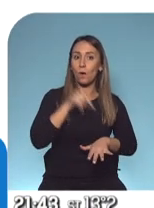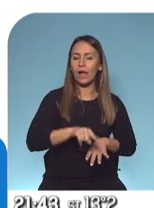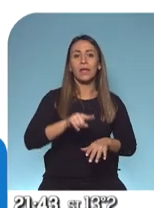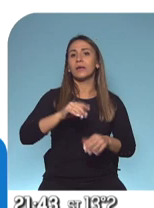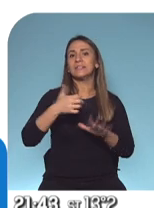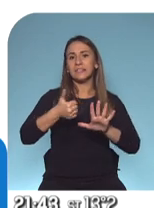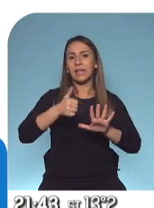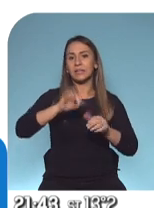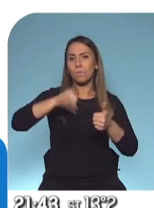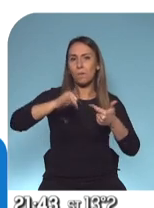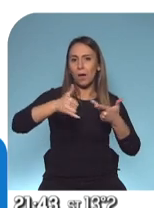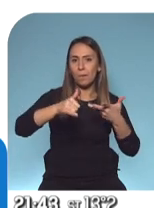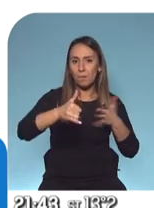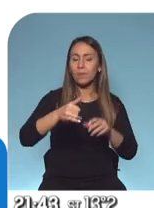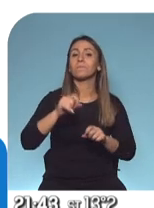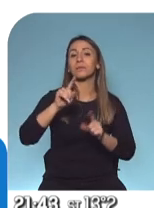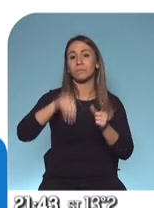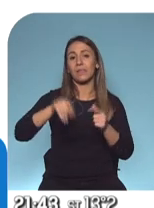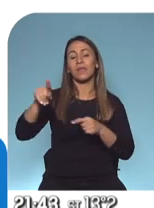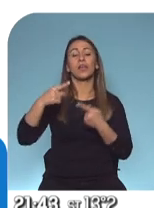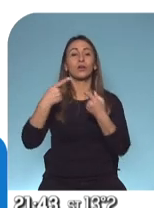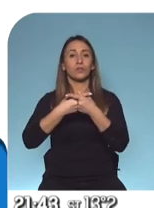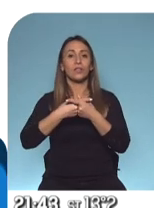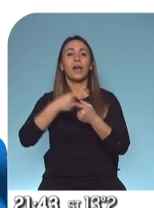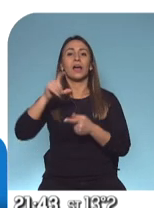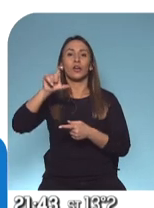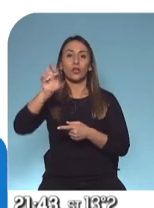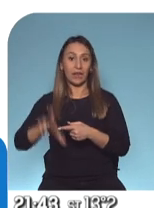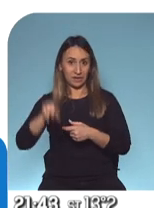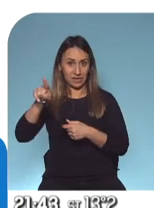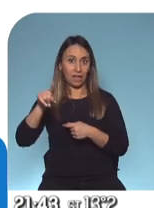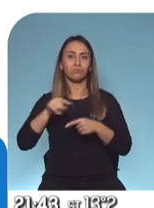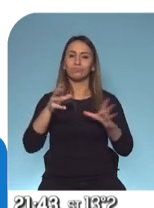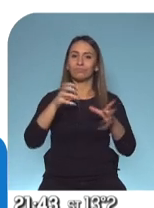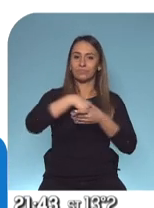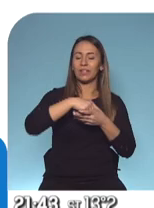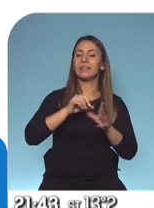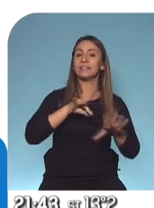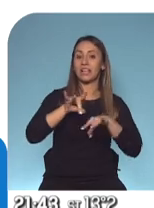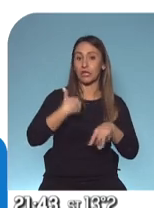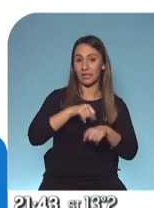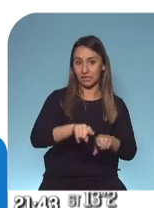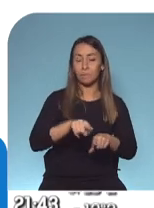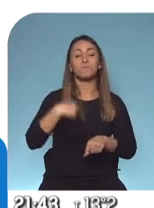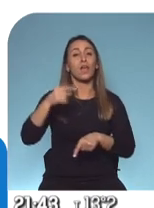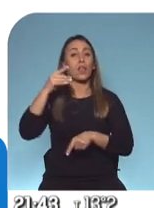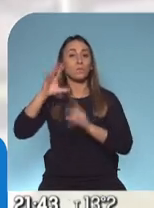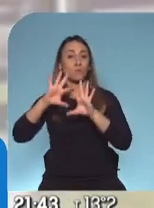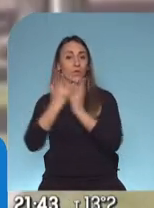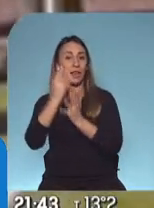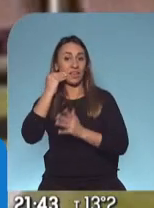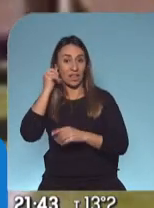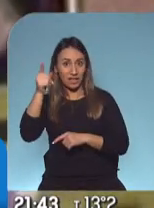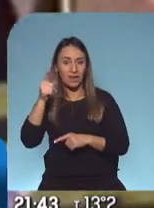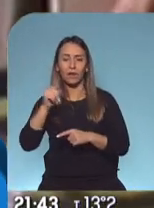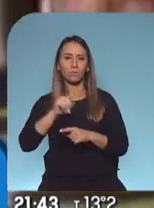títulos locales, más el Panamericano de Costa Rica con la selección. En el Mundial del 66 en Inglaterra fue elegido el más destacado en su